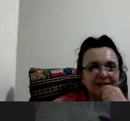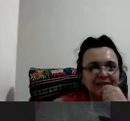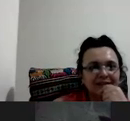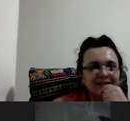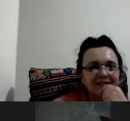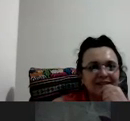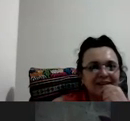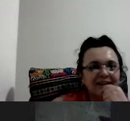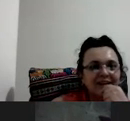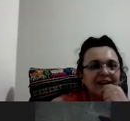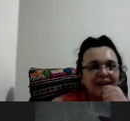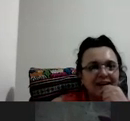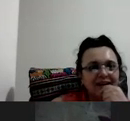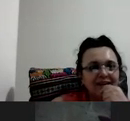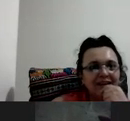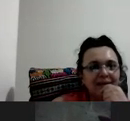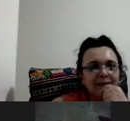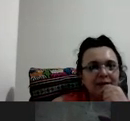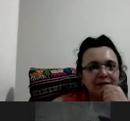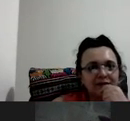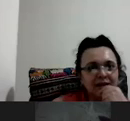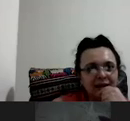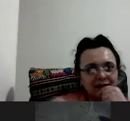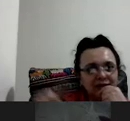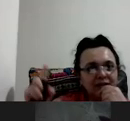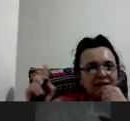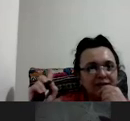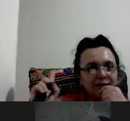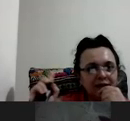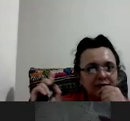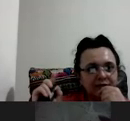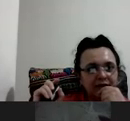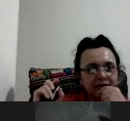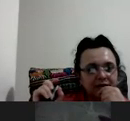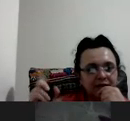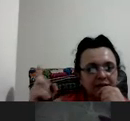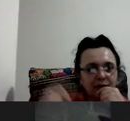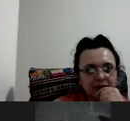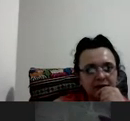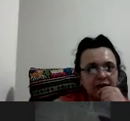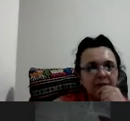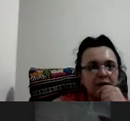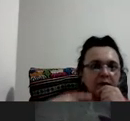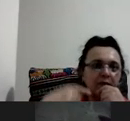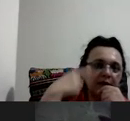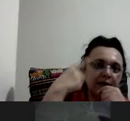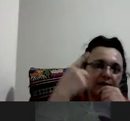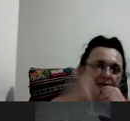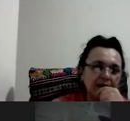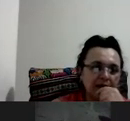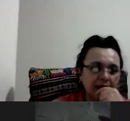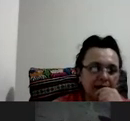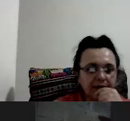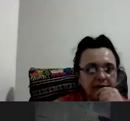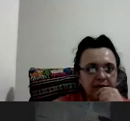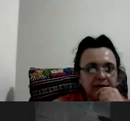¿sí? Ajá. Y entonces, en eso se tienen que fijar ustedes, que estén usando las mayúsculas que